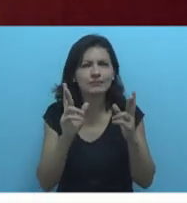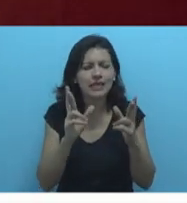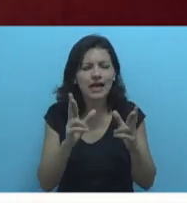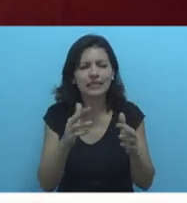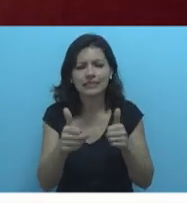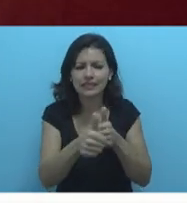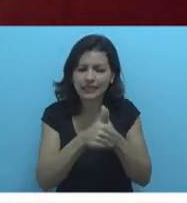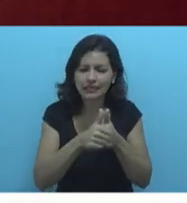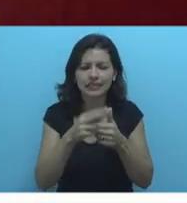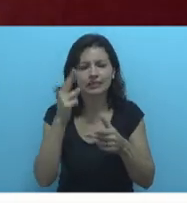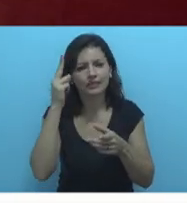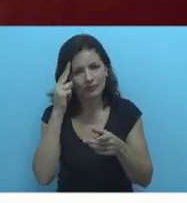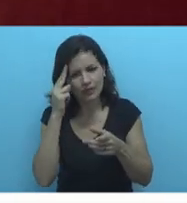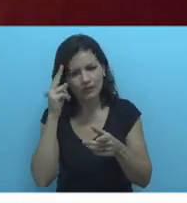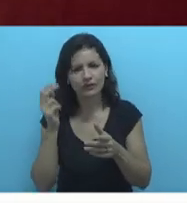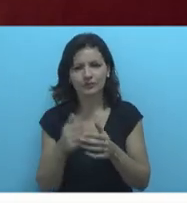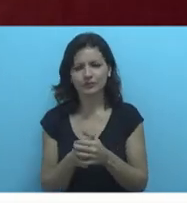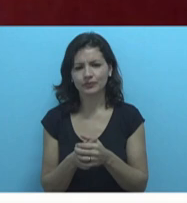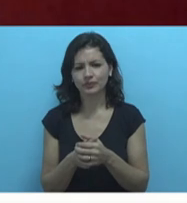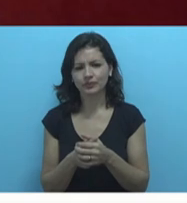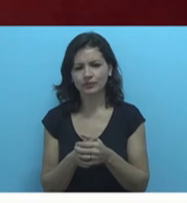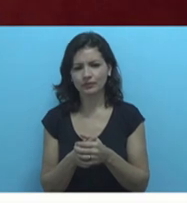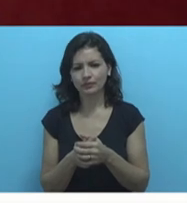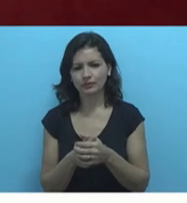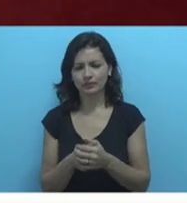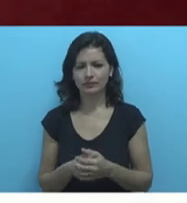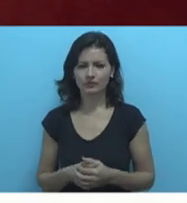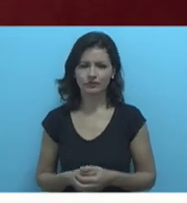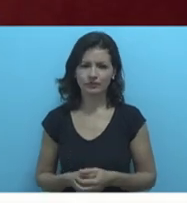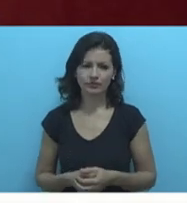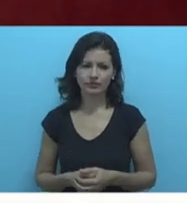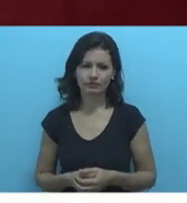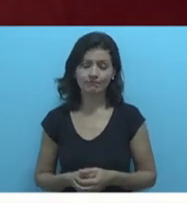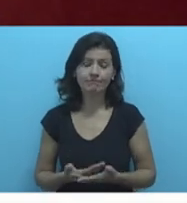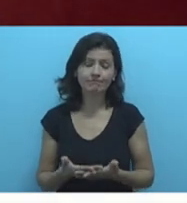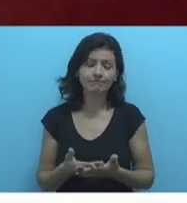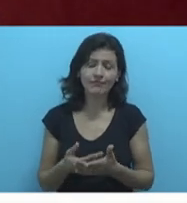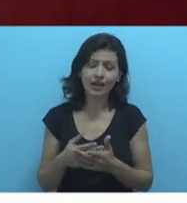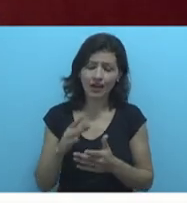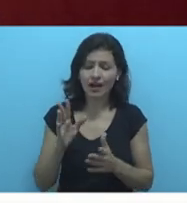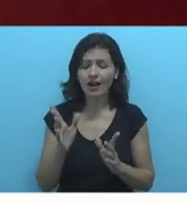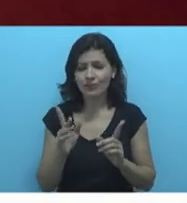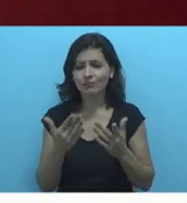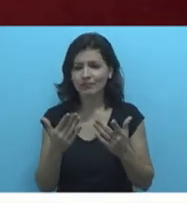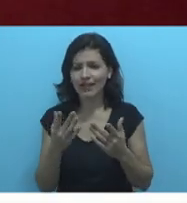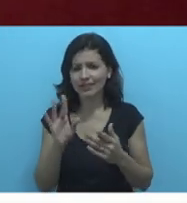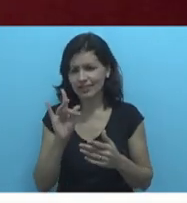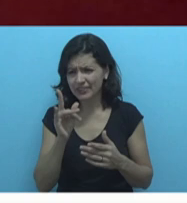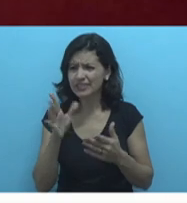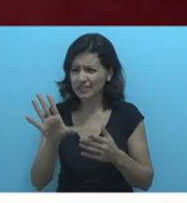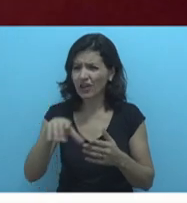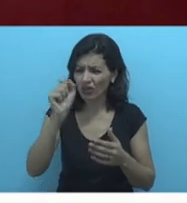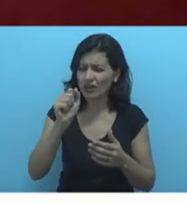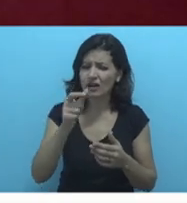Y eso no es común en nuestro país, en nuestra provincia, encontrar una persona